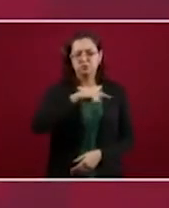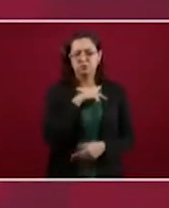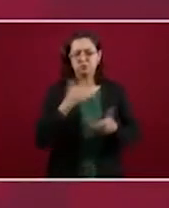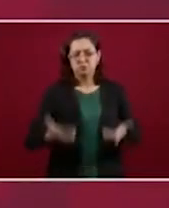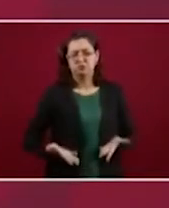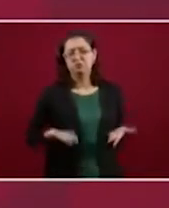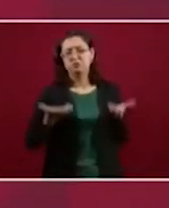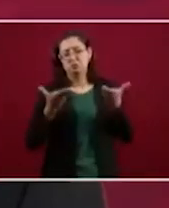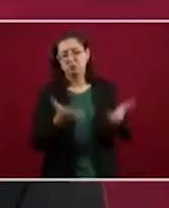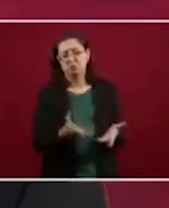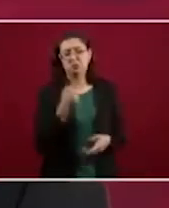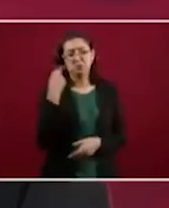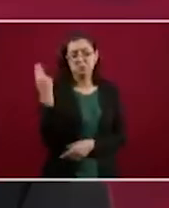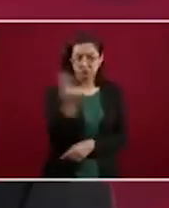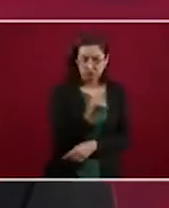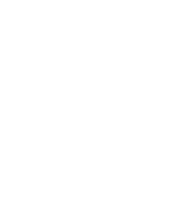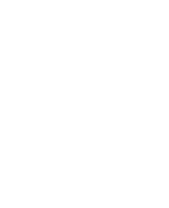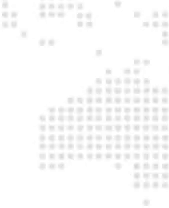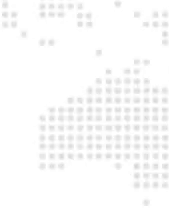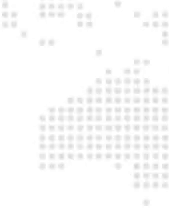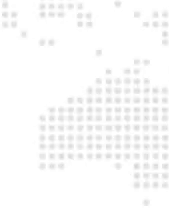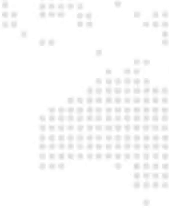al conocer los acontecimientos